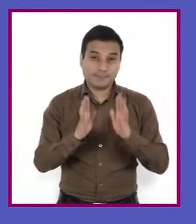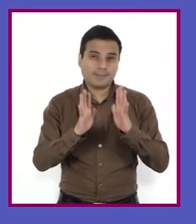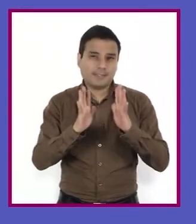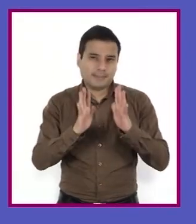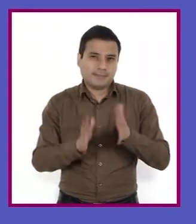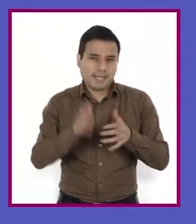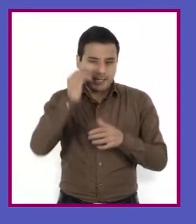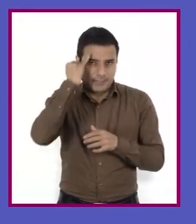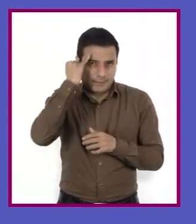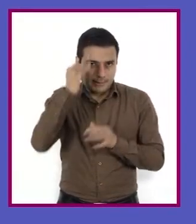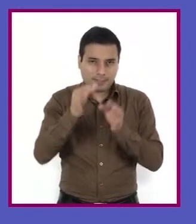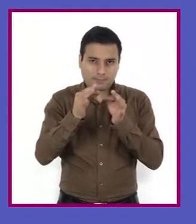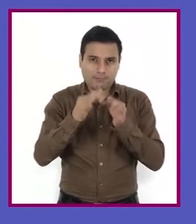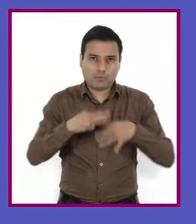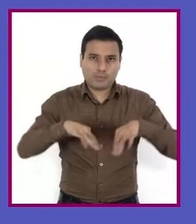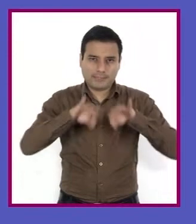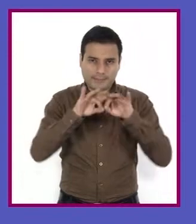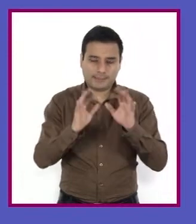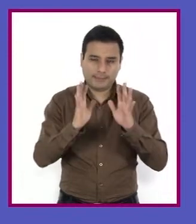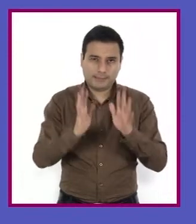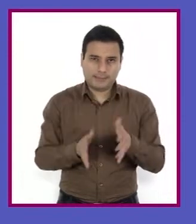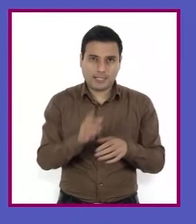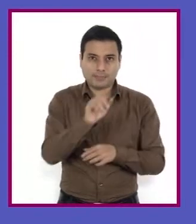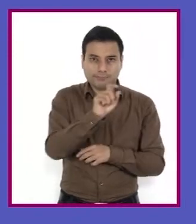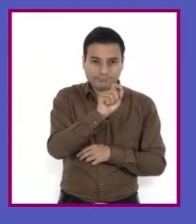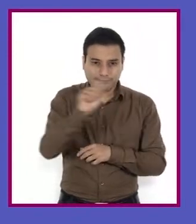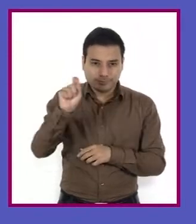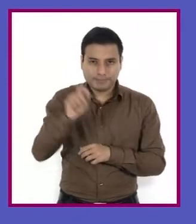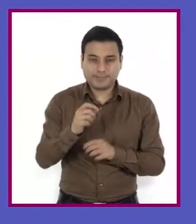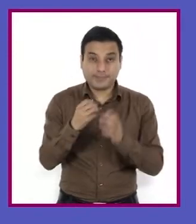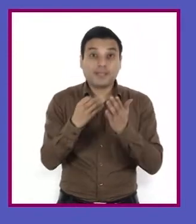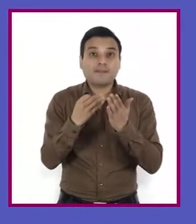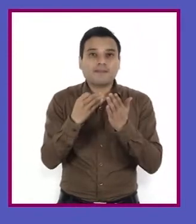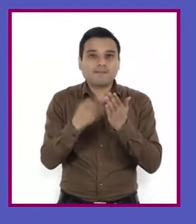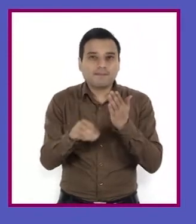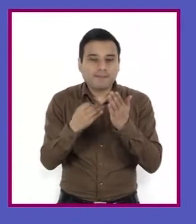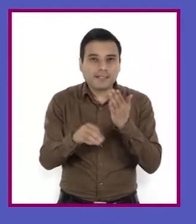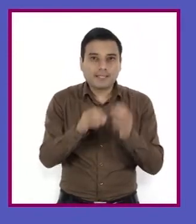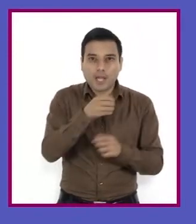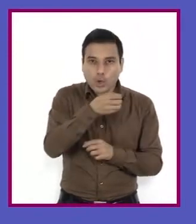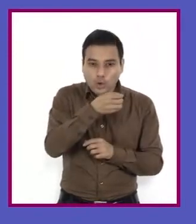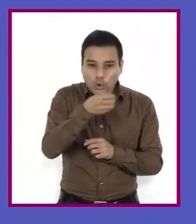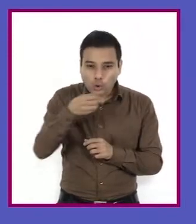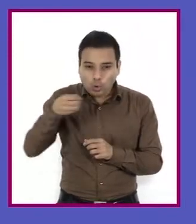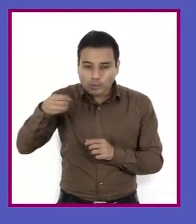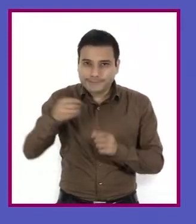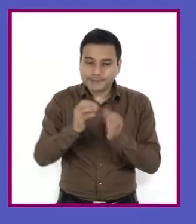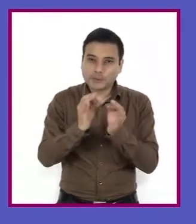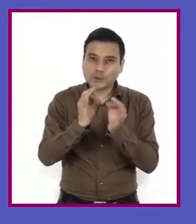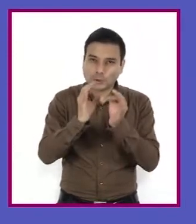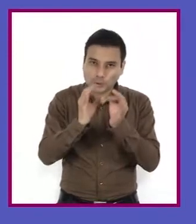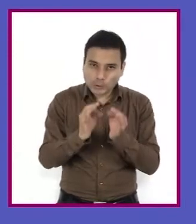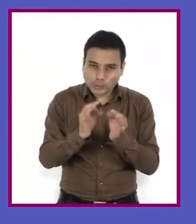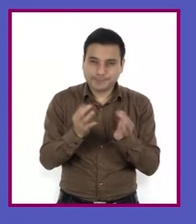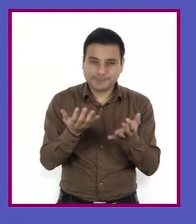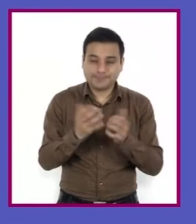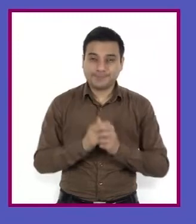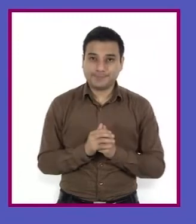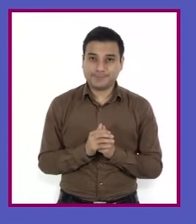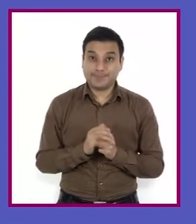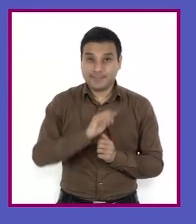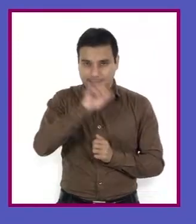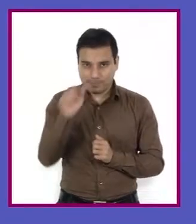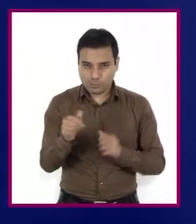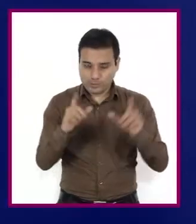ideas relevantes sobre el tema. El reto será organizar temáticamente esta información y plasmarla en